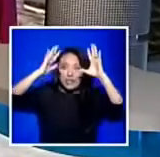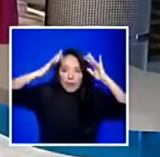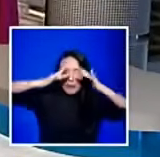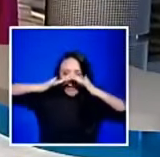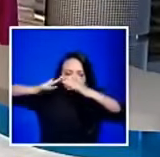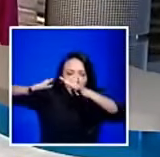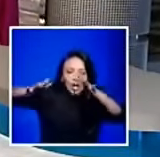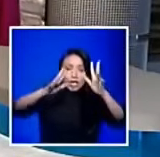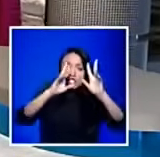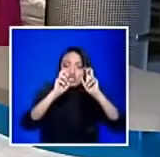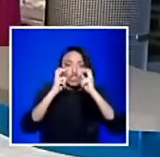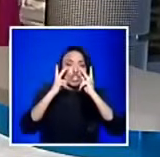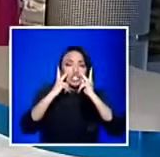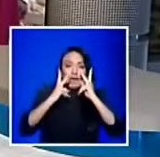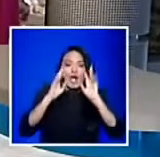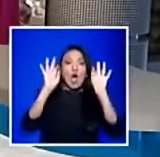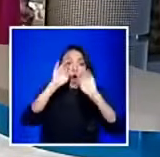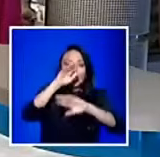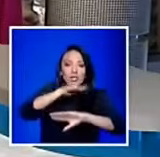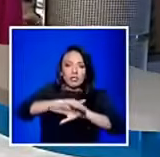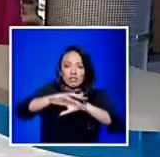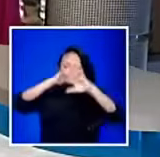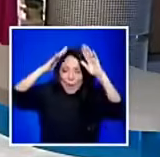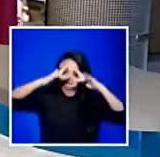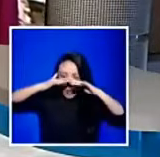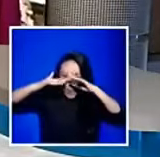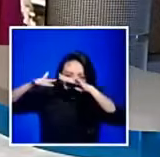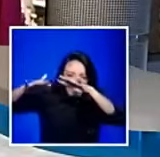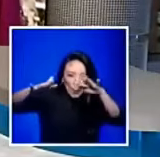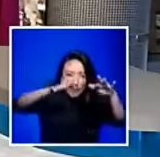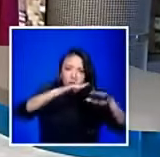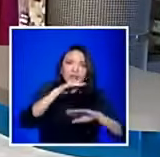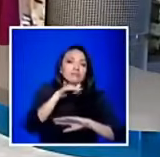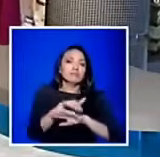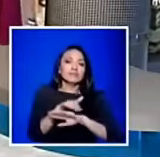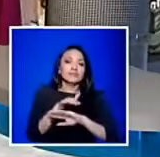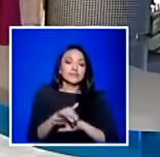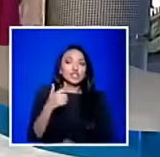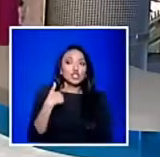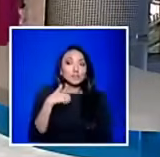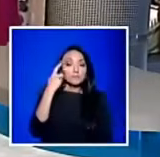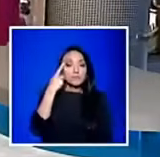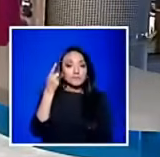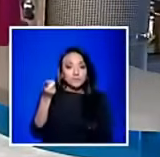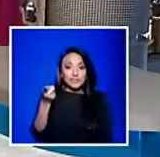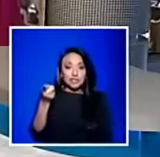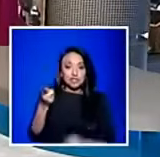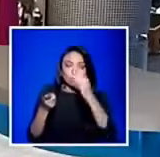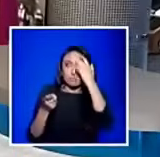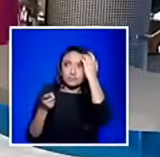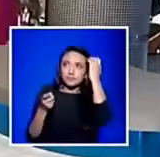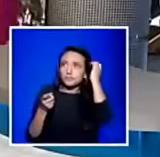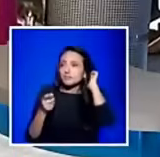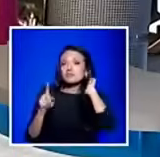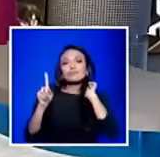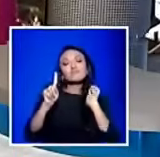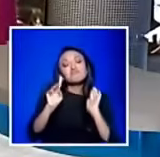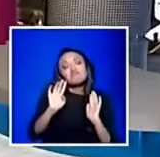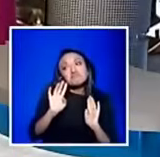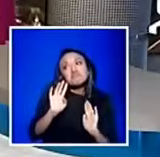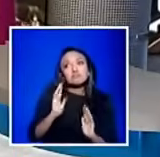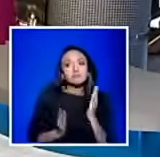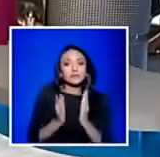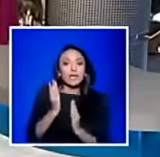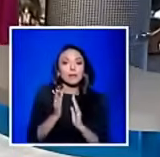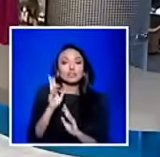de la mañana, y cuando cae la tarde. Yo creo que ese tipo de tachas reflectivas, no sé, capaz no